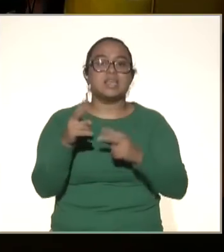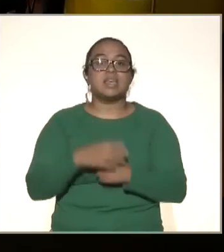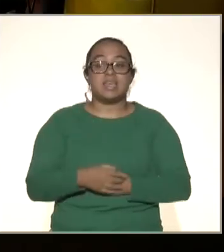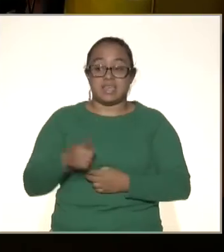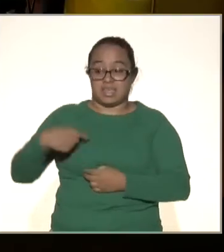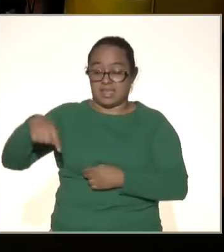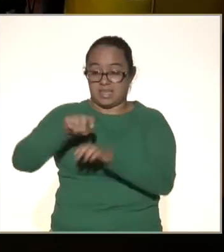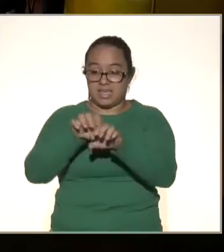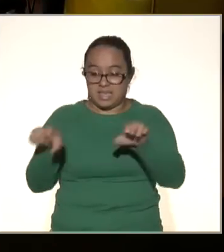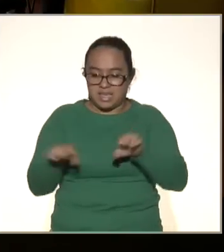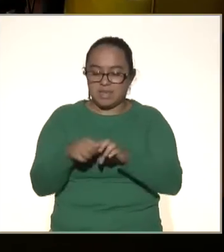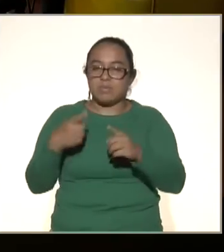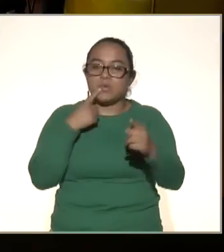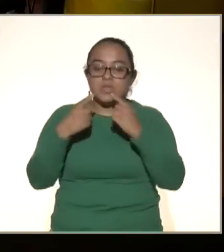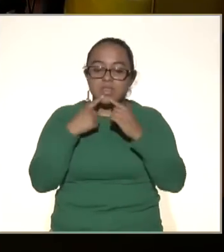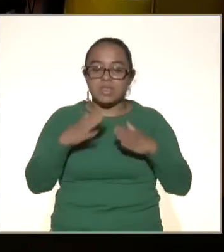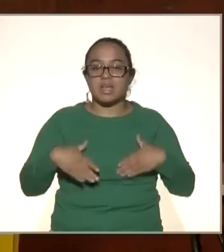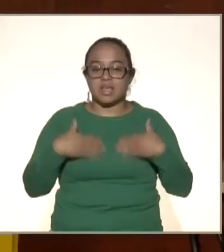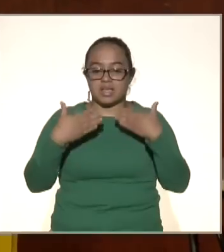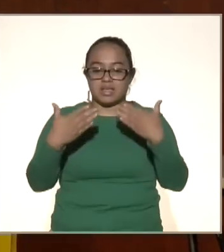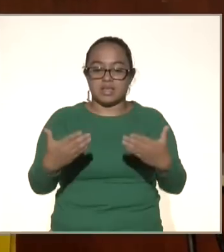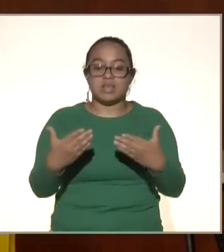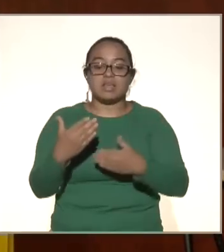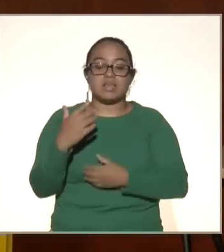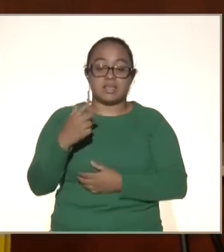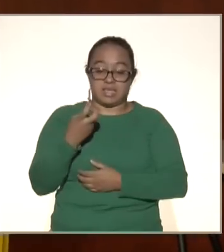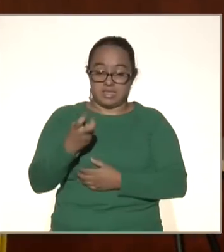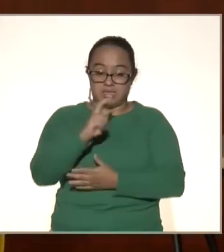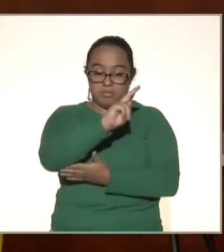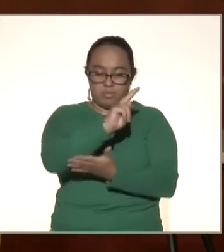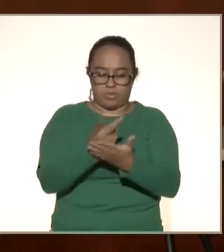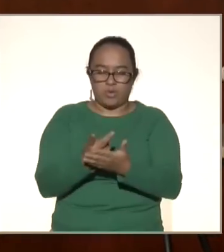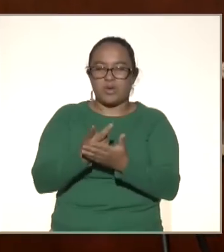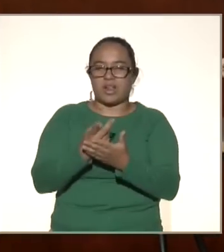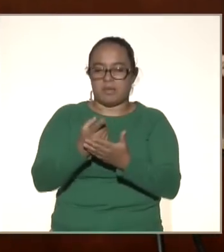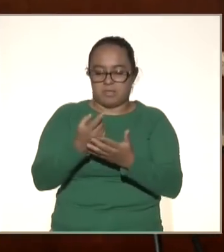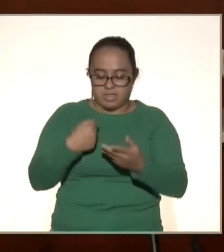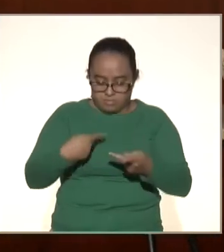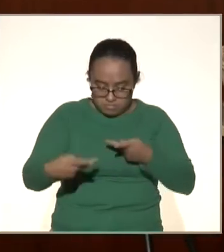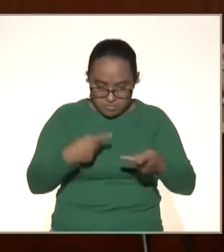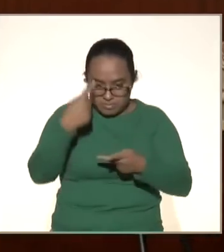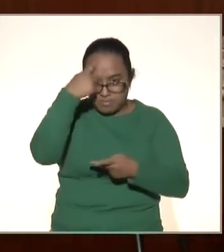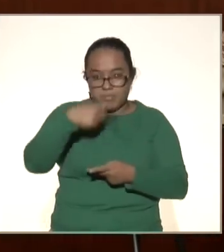nombre de todo el equipo de Diálogos en Confianza, deseamos que estos programas que son preparados con mucho amor les